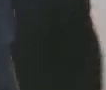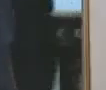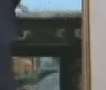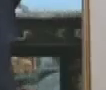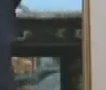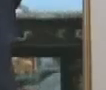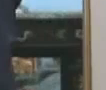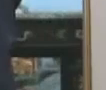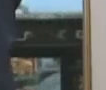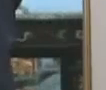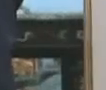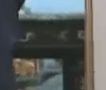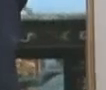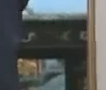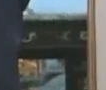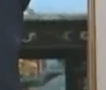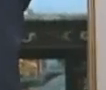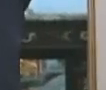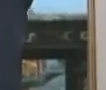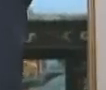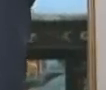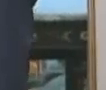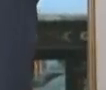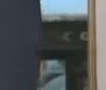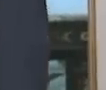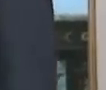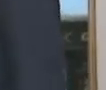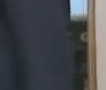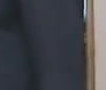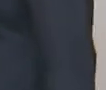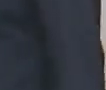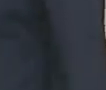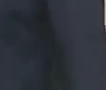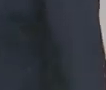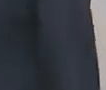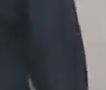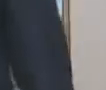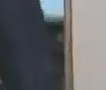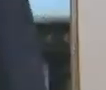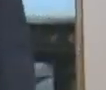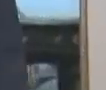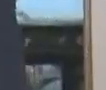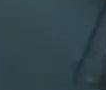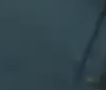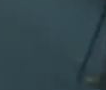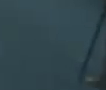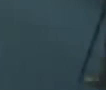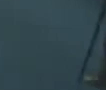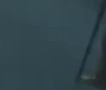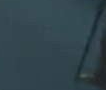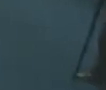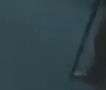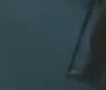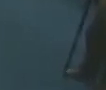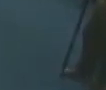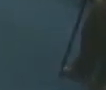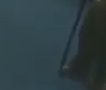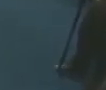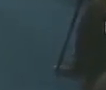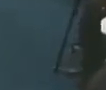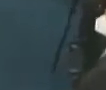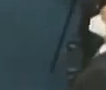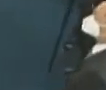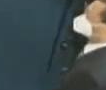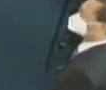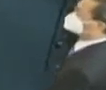la República Bolivariana de Venezuela, el excelentísimo señor Seçki Mutebelioglu, quien el pasado